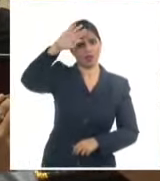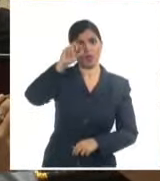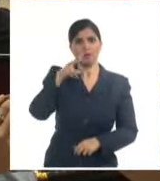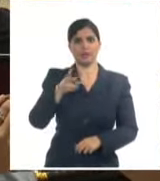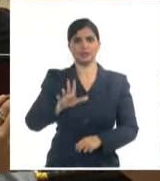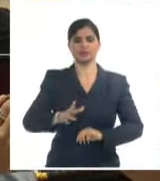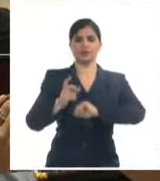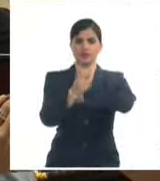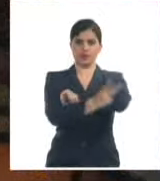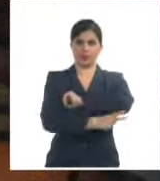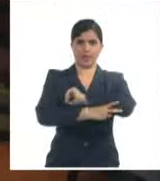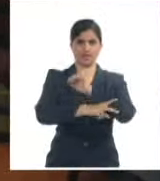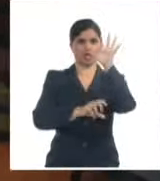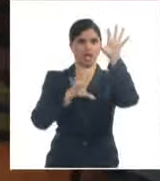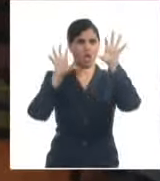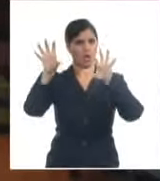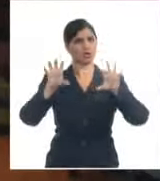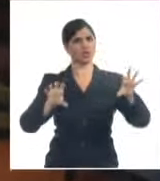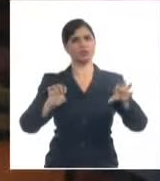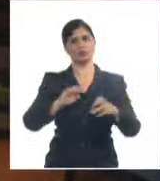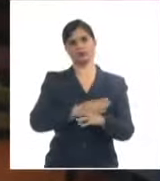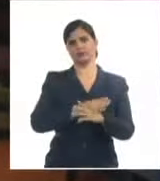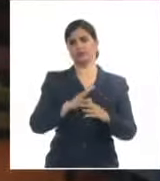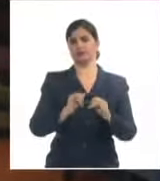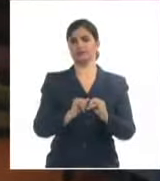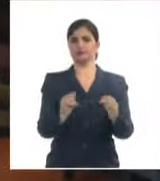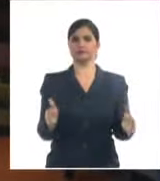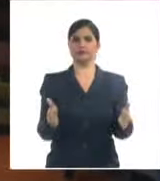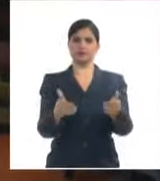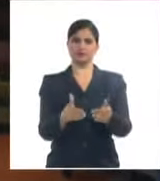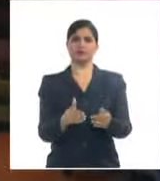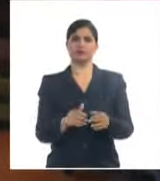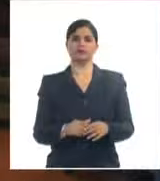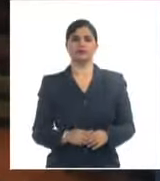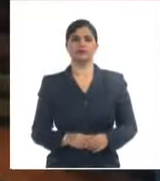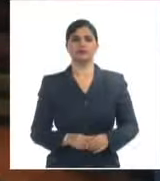varios continentes. Adán Morel, Canal Cubano de Noticias.